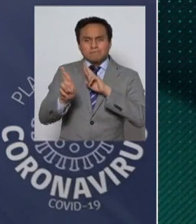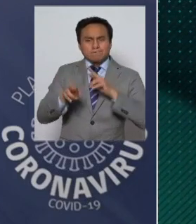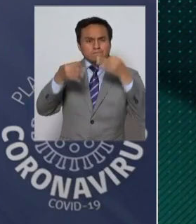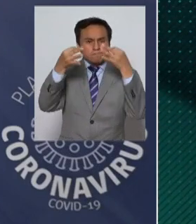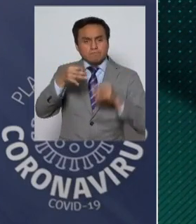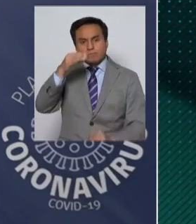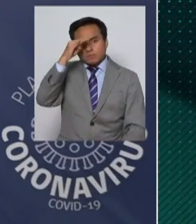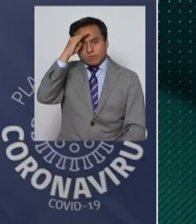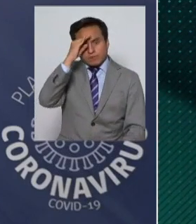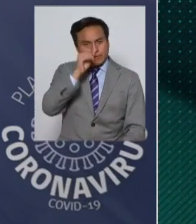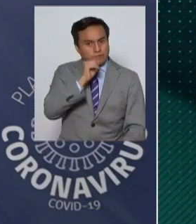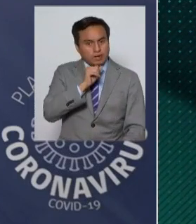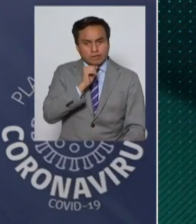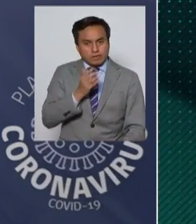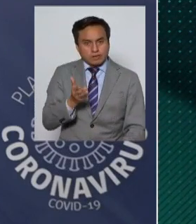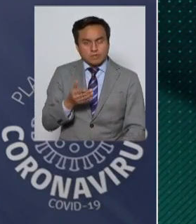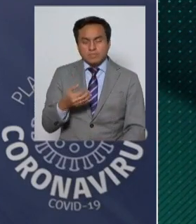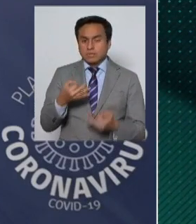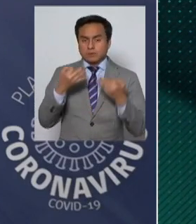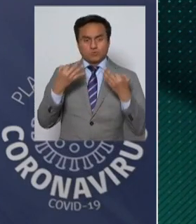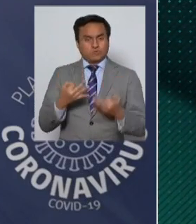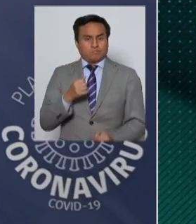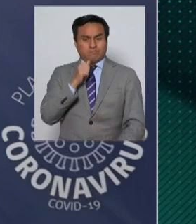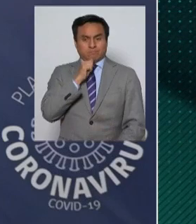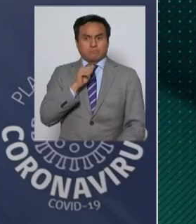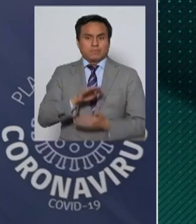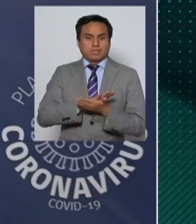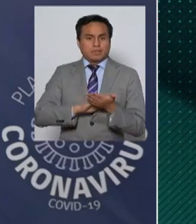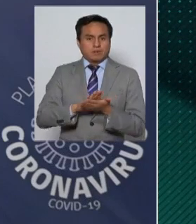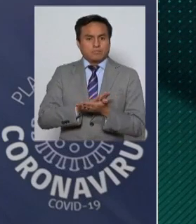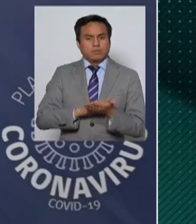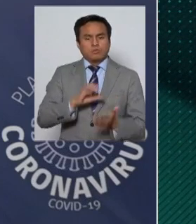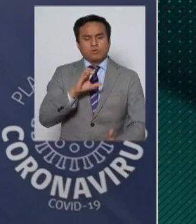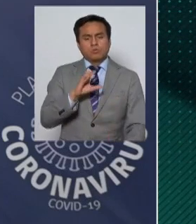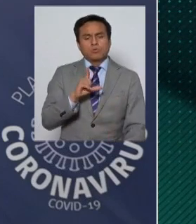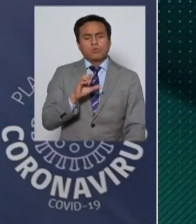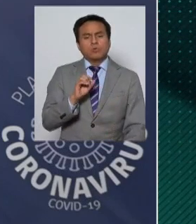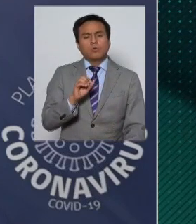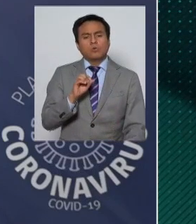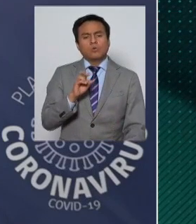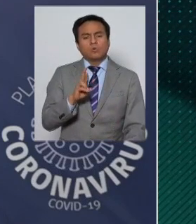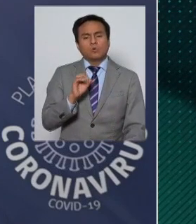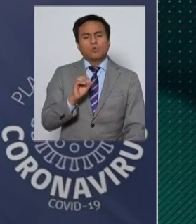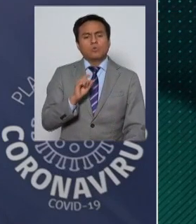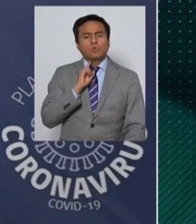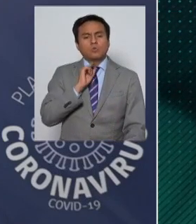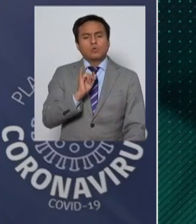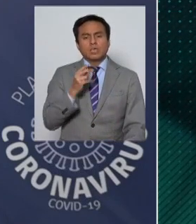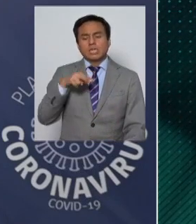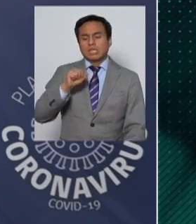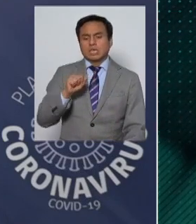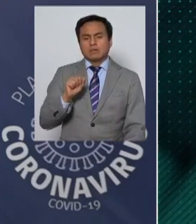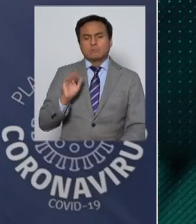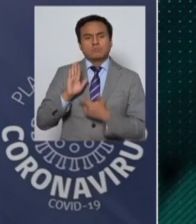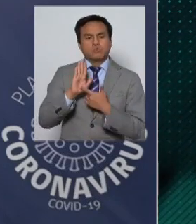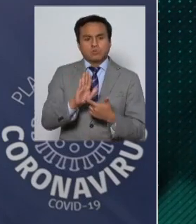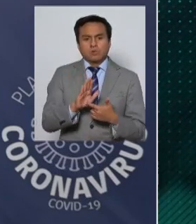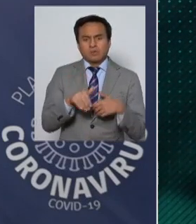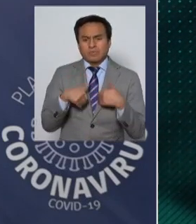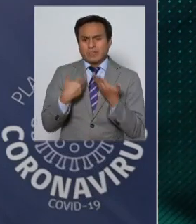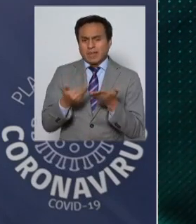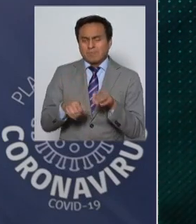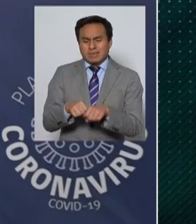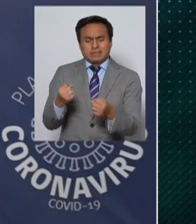resultados confiables y seguros, recuerdo el ejemplo de la cloroquina, que se demostró hace pocos días atrás que producía